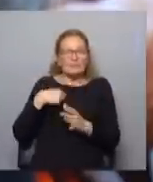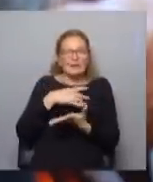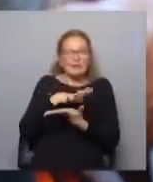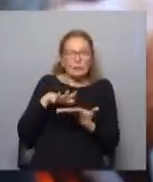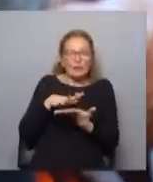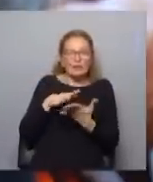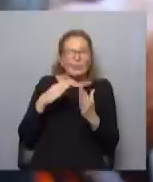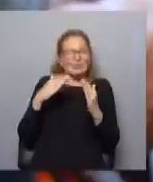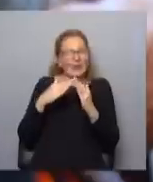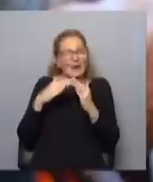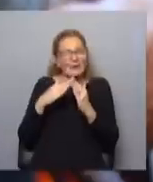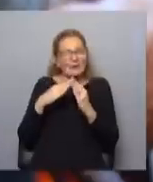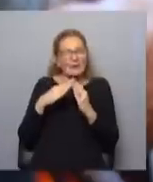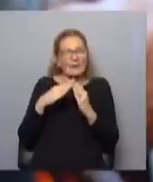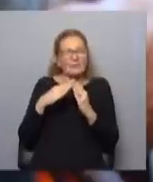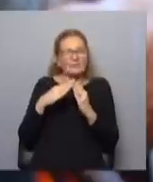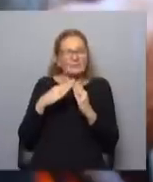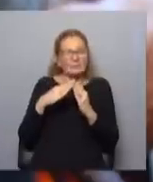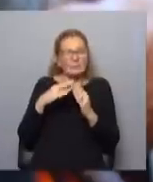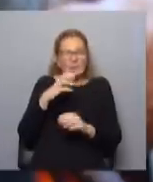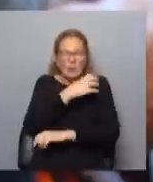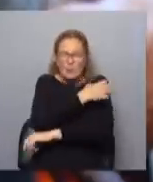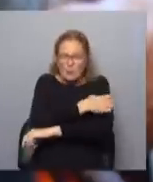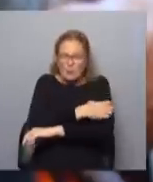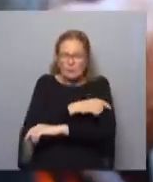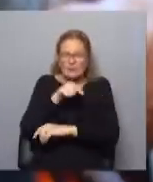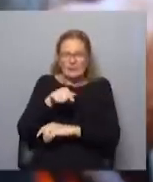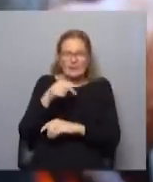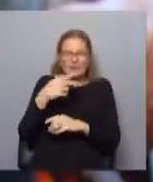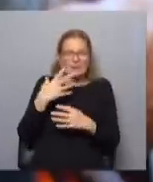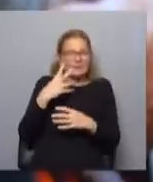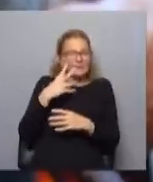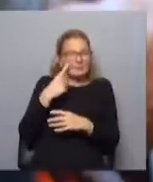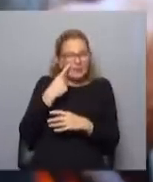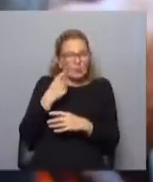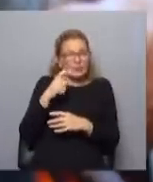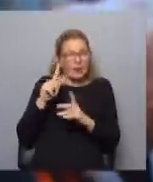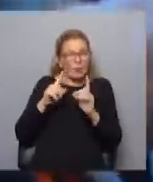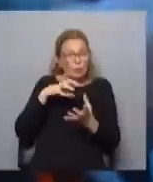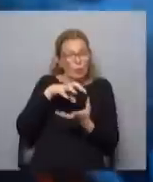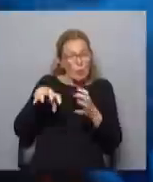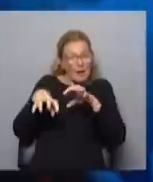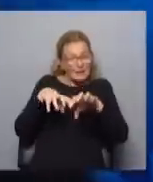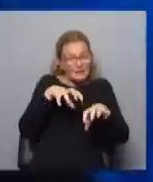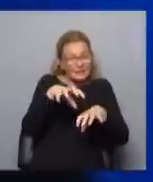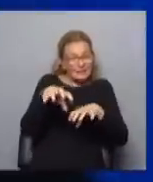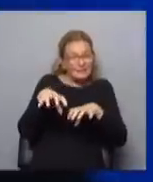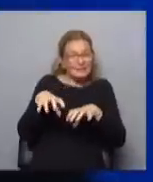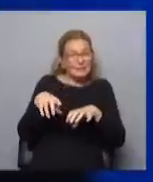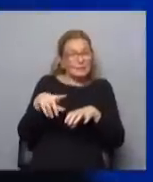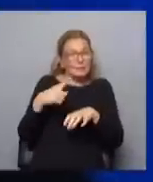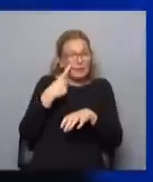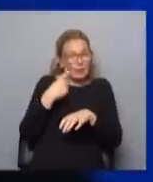habitacional tema asentamientos y todo eso se siente y en algunos lugares hay